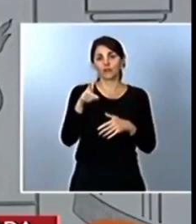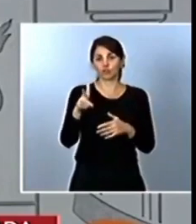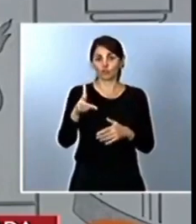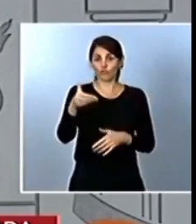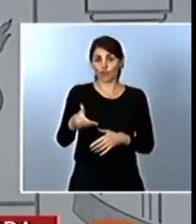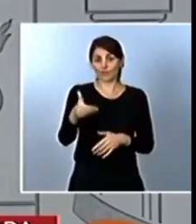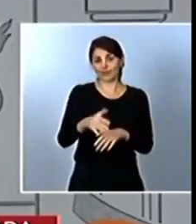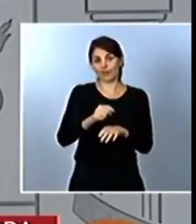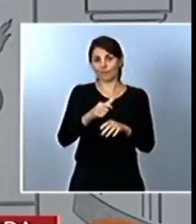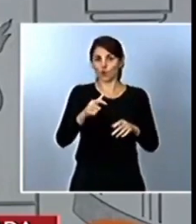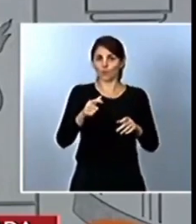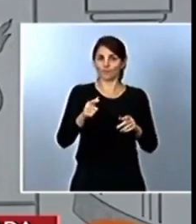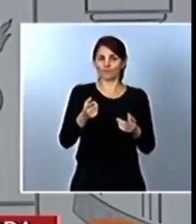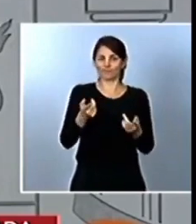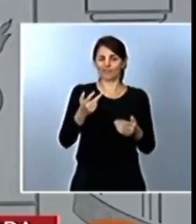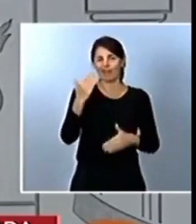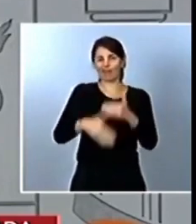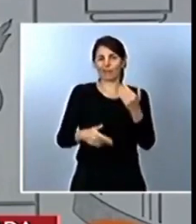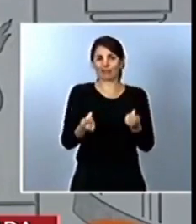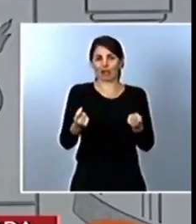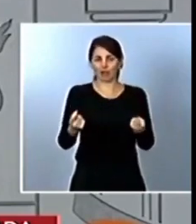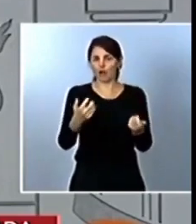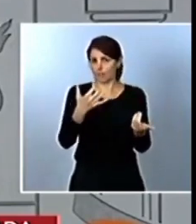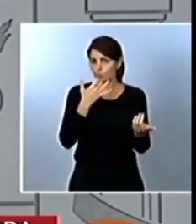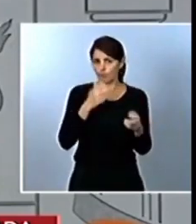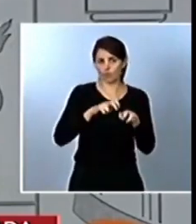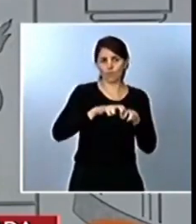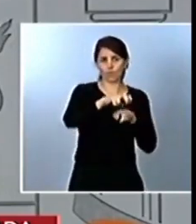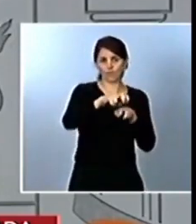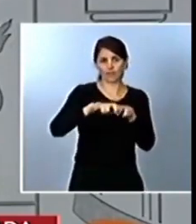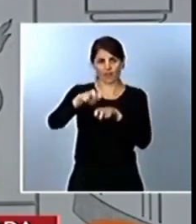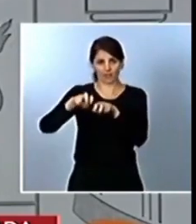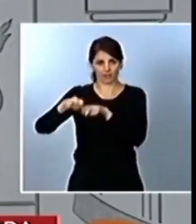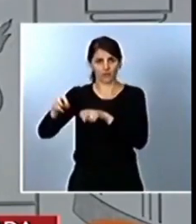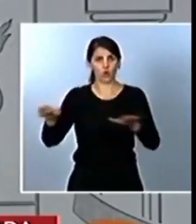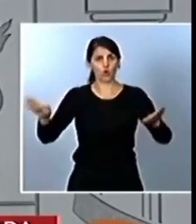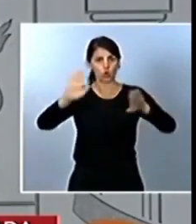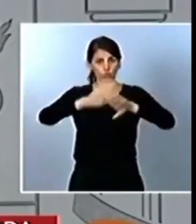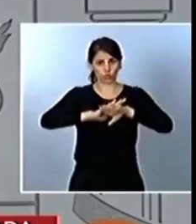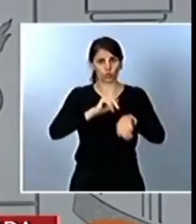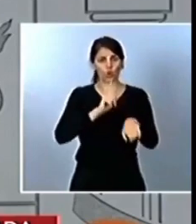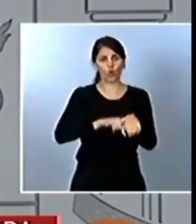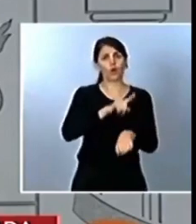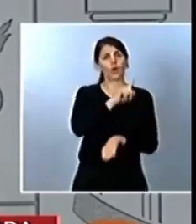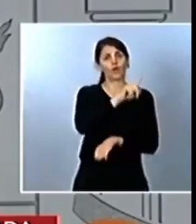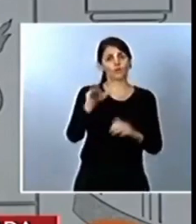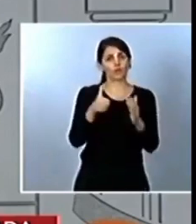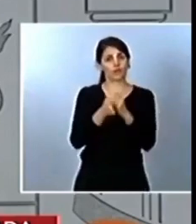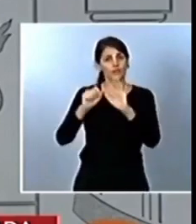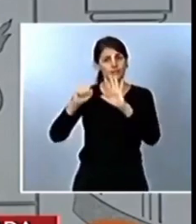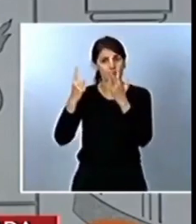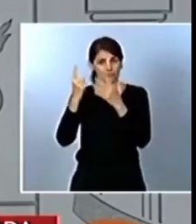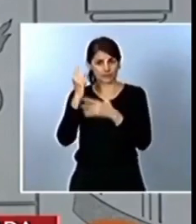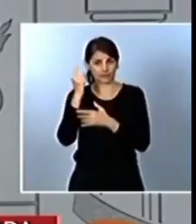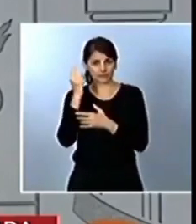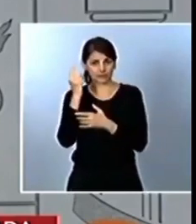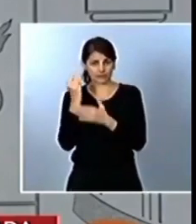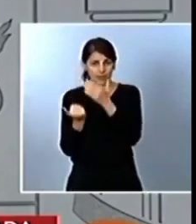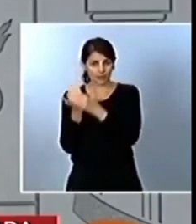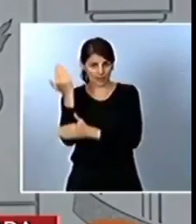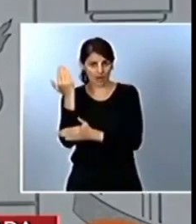la limitación de la movilidad nocturna de 11 a 6 de la mañana con carácter general. Por tanto, esa